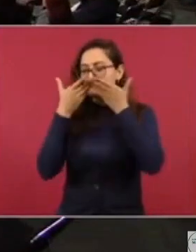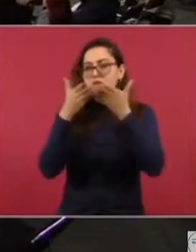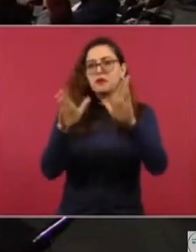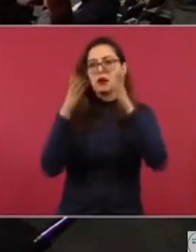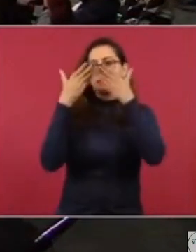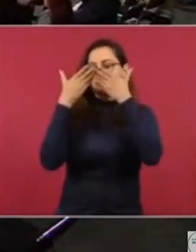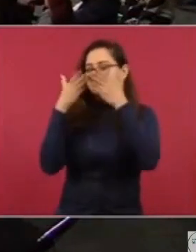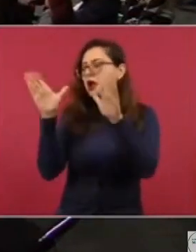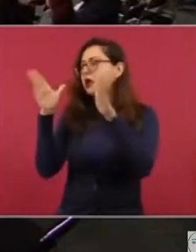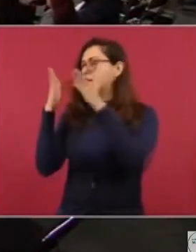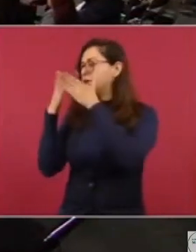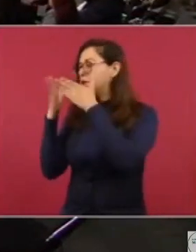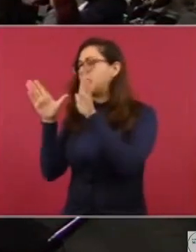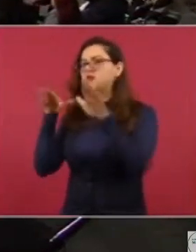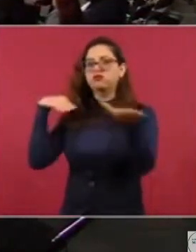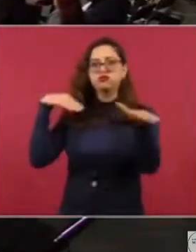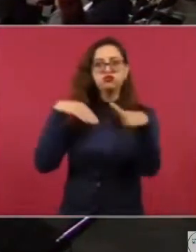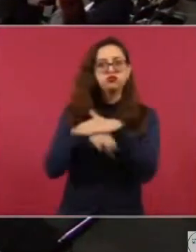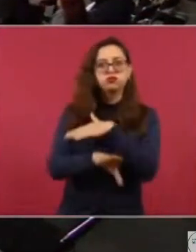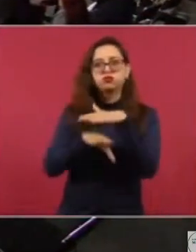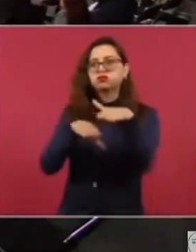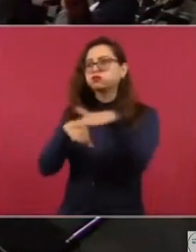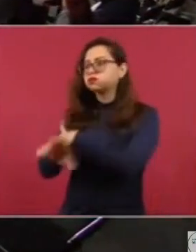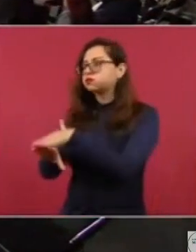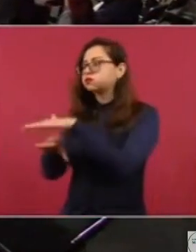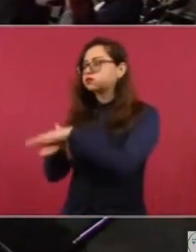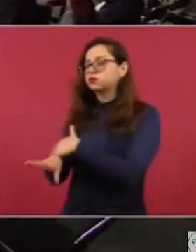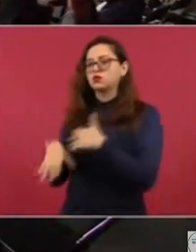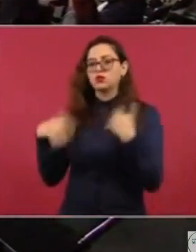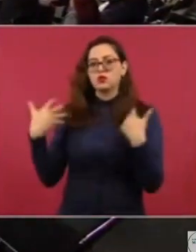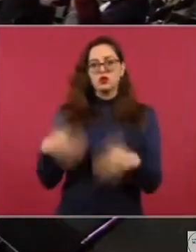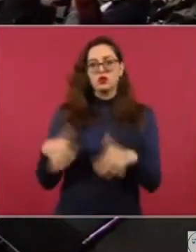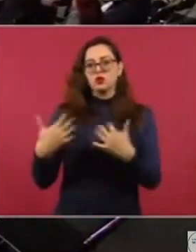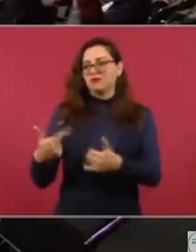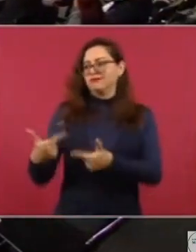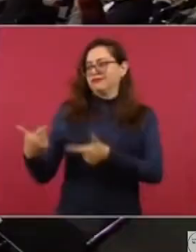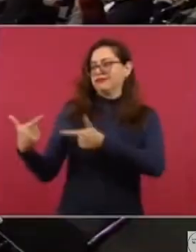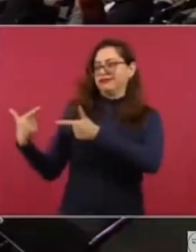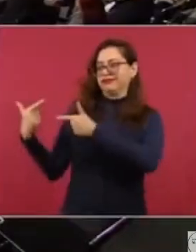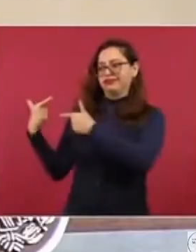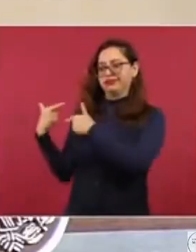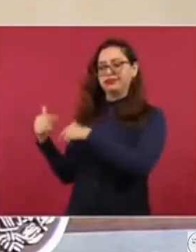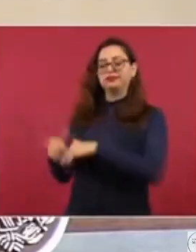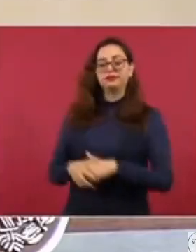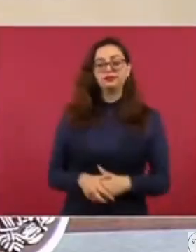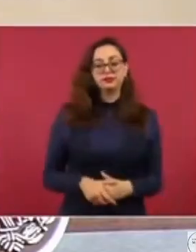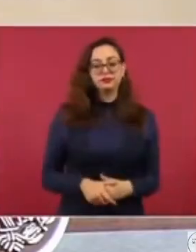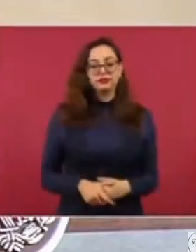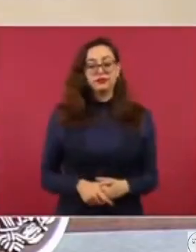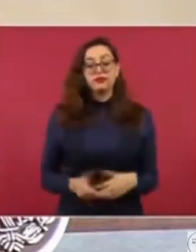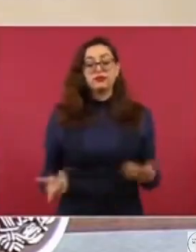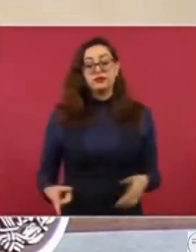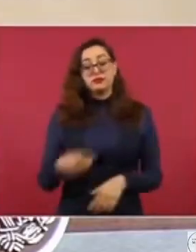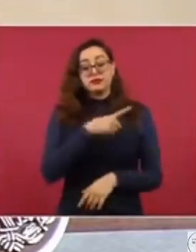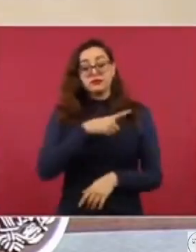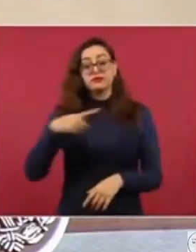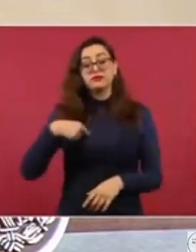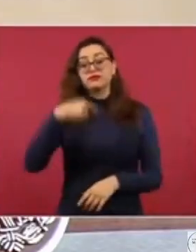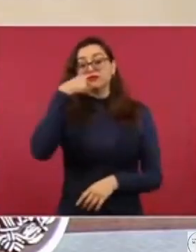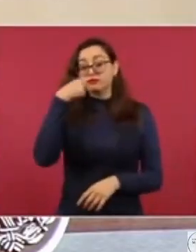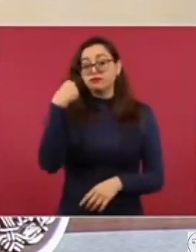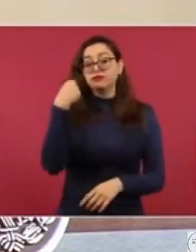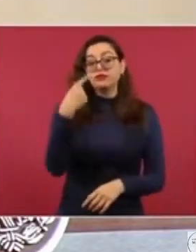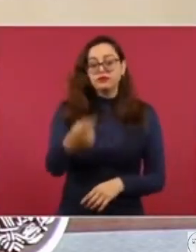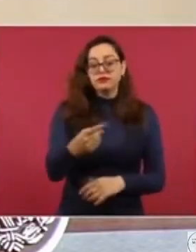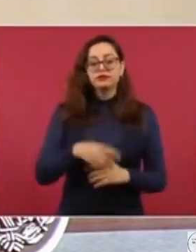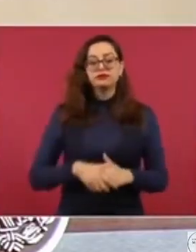civilizaciones y culturas que nos han precedido. En relación con el salvamento arqueológico, hacer notar en